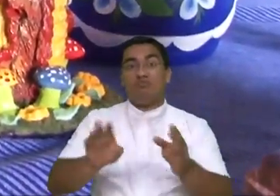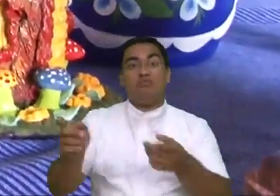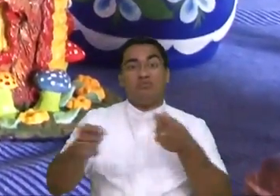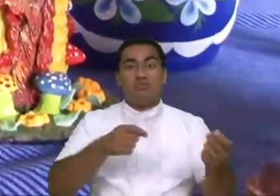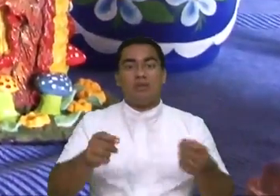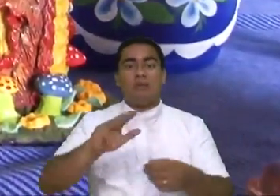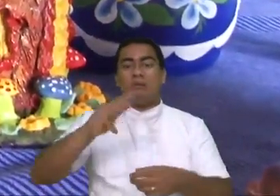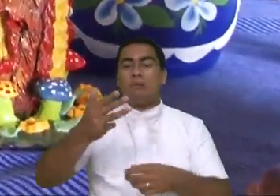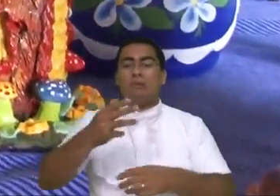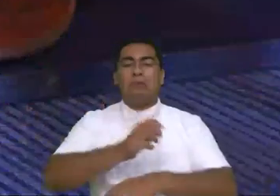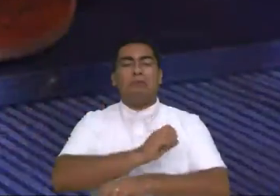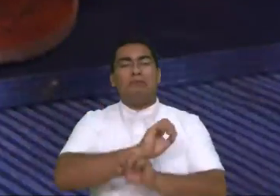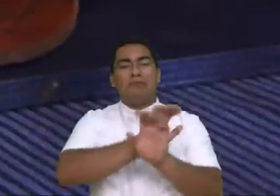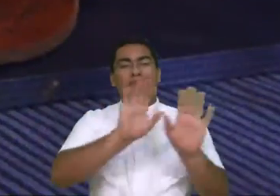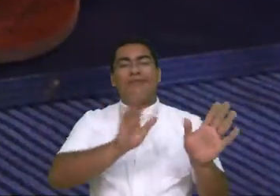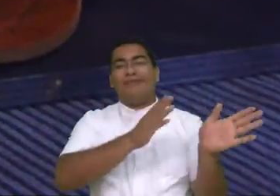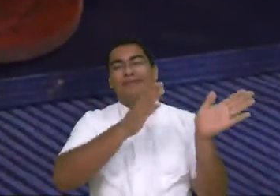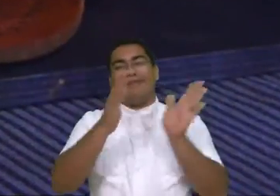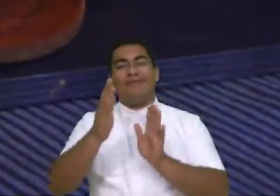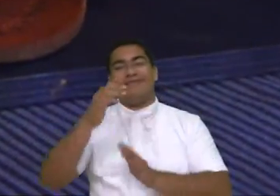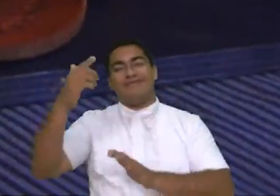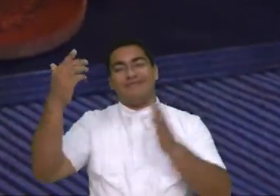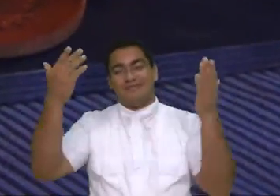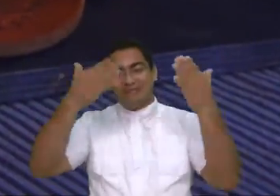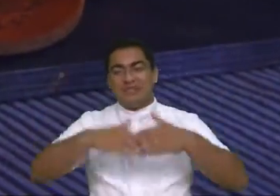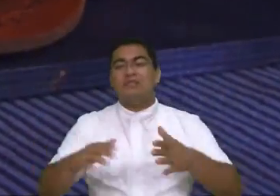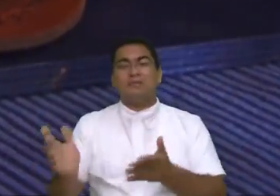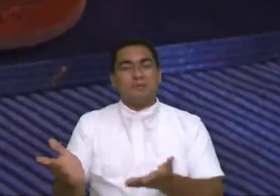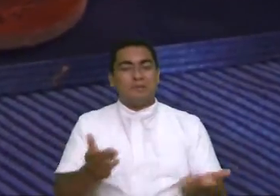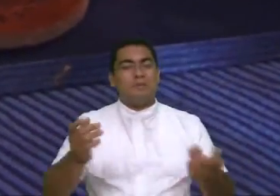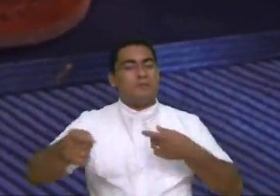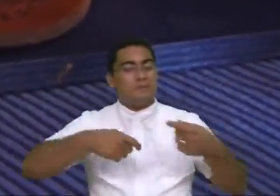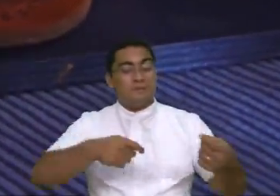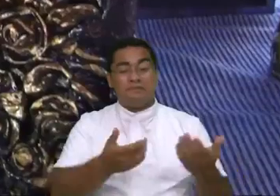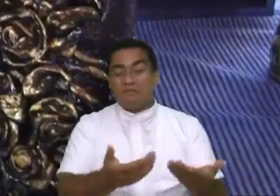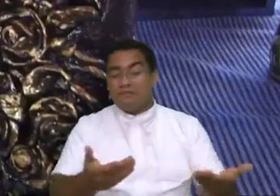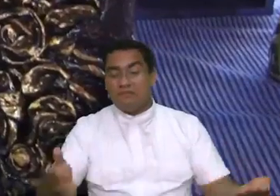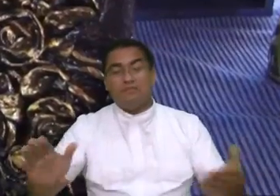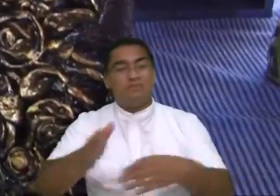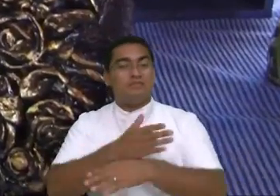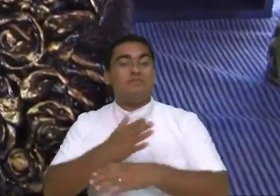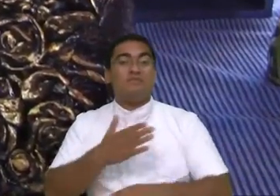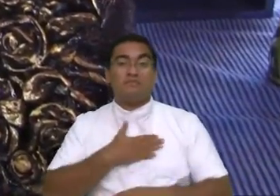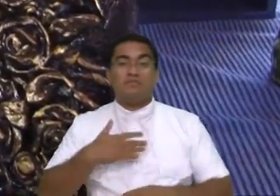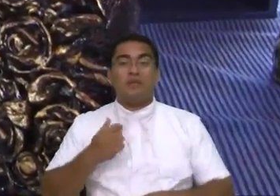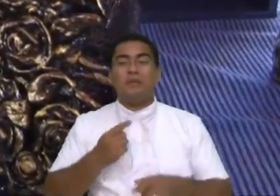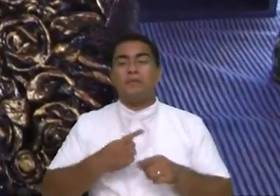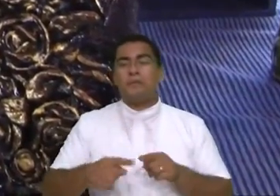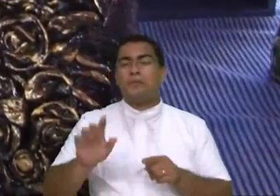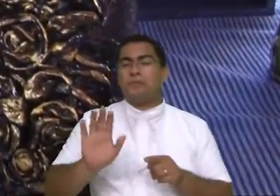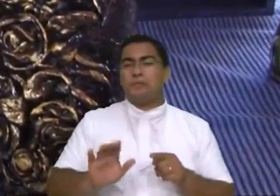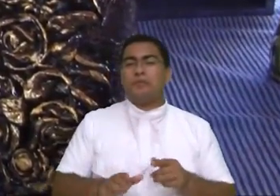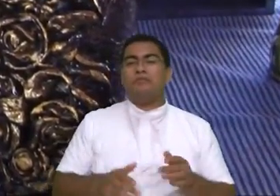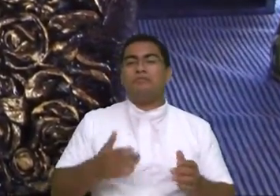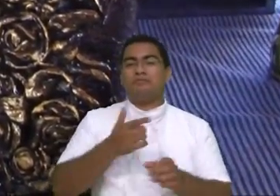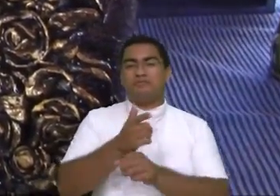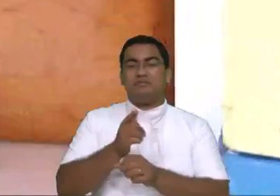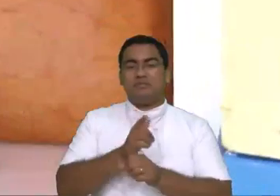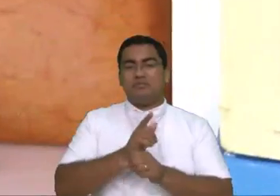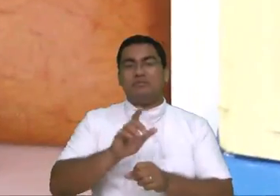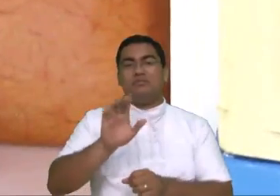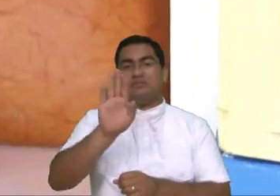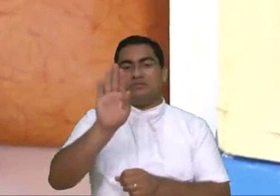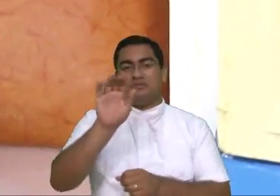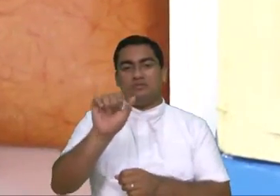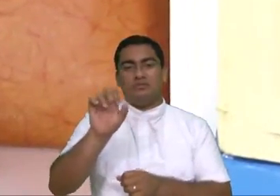9 de la mañana hasta las 7 de la noche, ofertando los mejores productos a precios accesibles. Con cámara de Ronald Ruiz para el